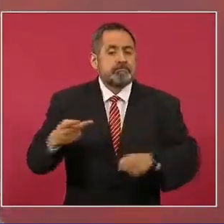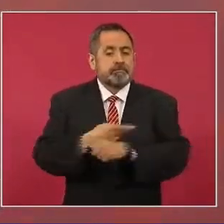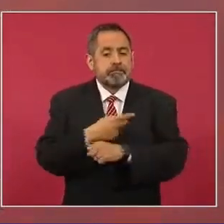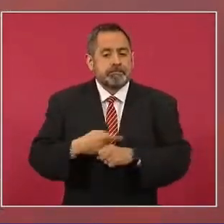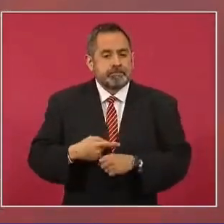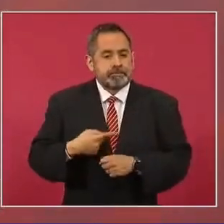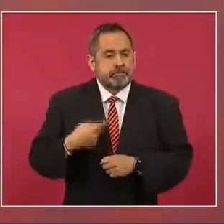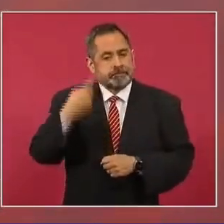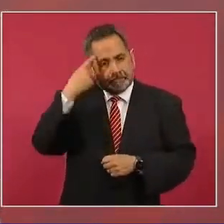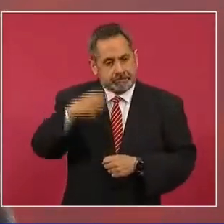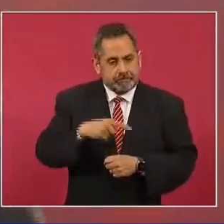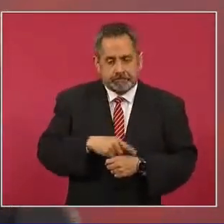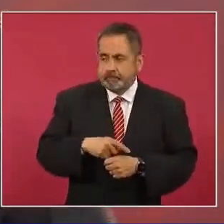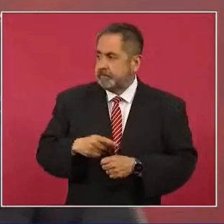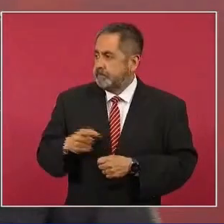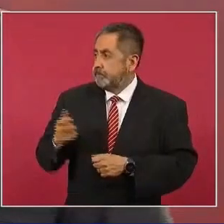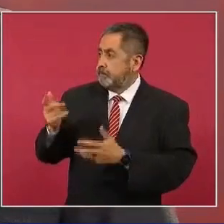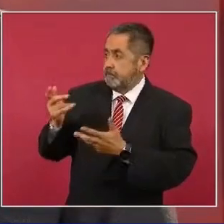venden